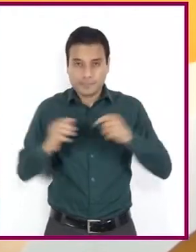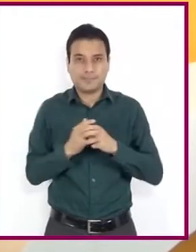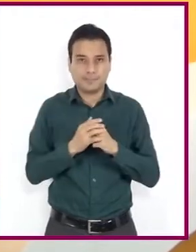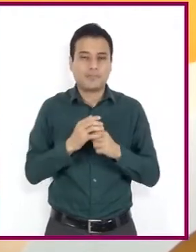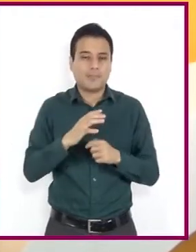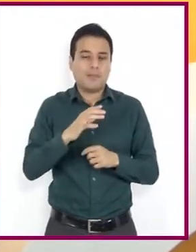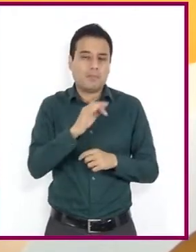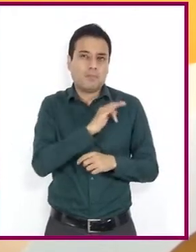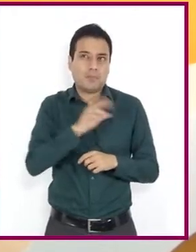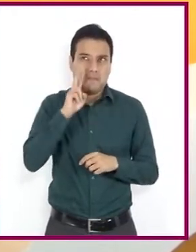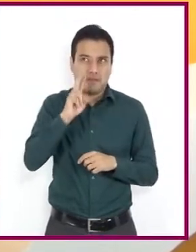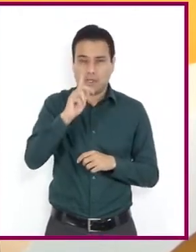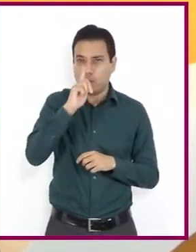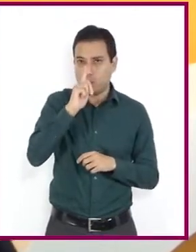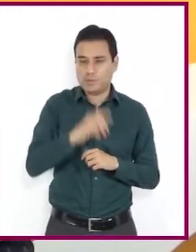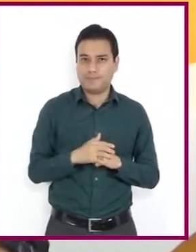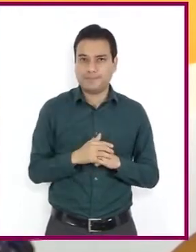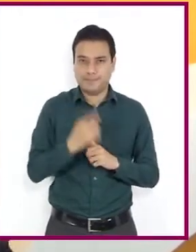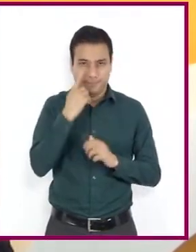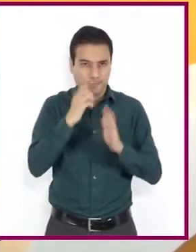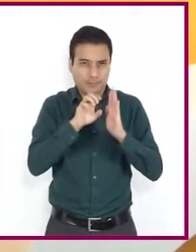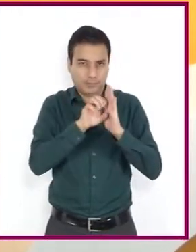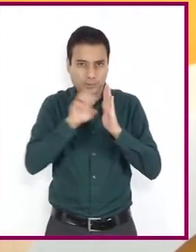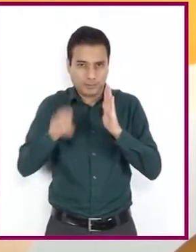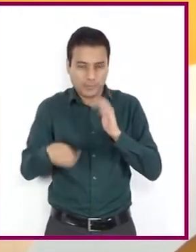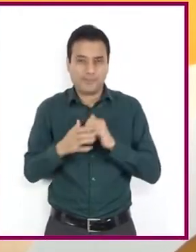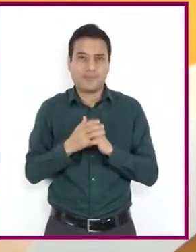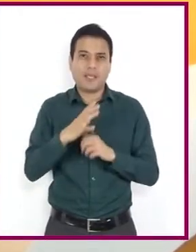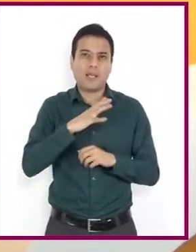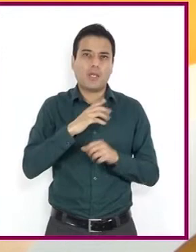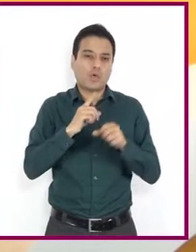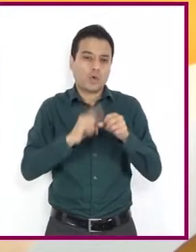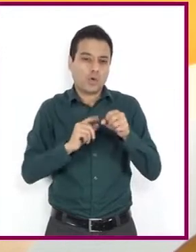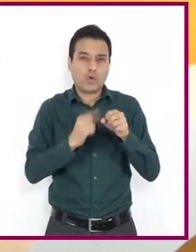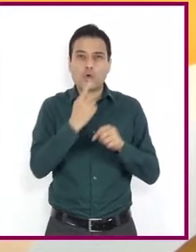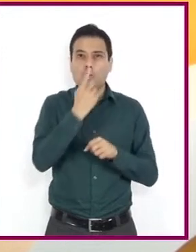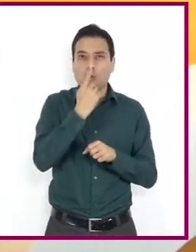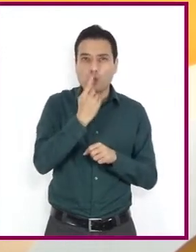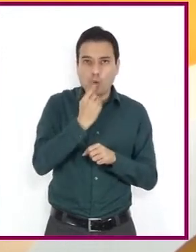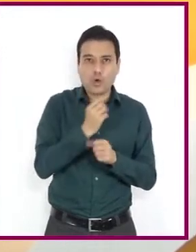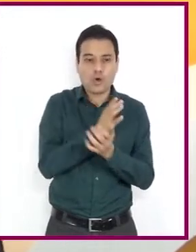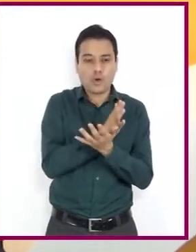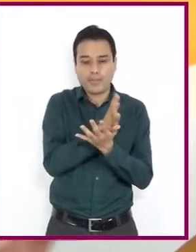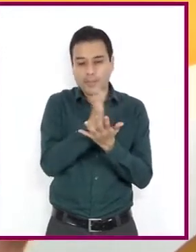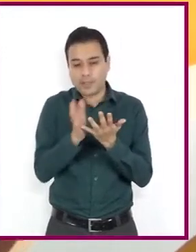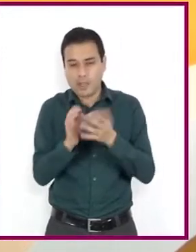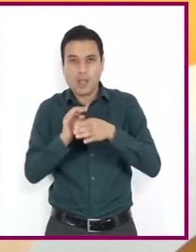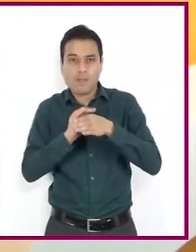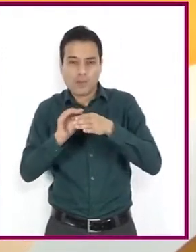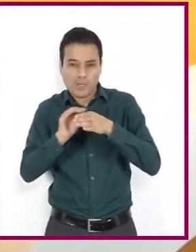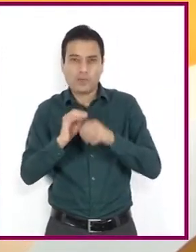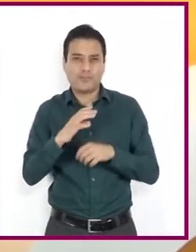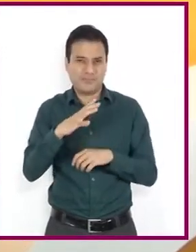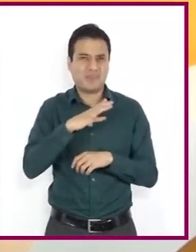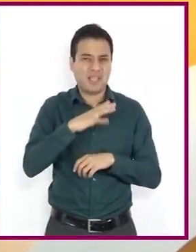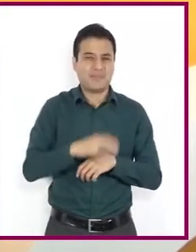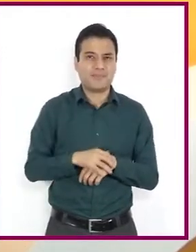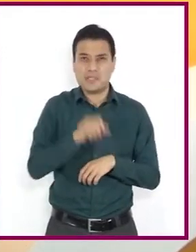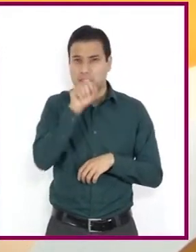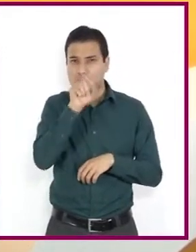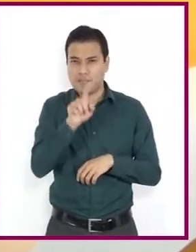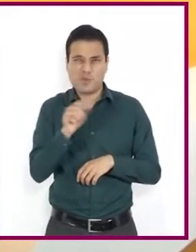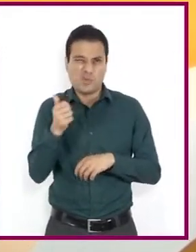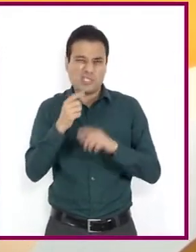luz visible, es decir, que van del rojo al violeta con sus frecuencias correspondientes, y otras